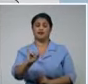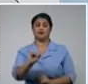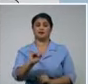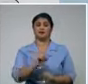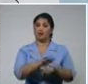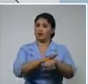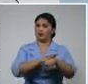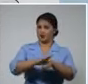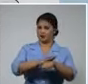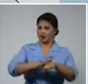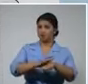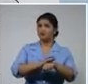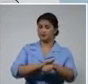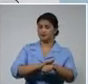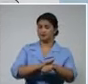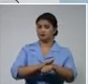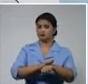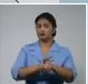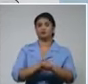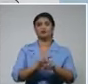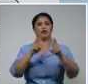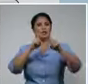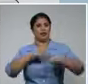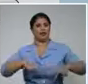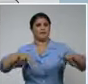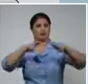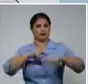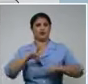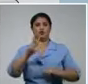2.576.000, se han procesado